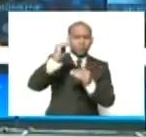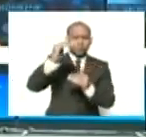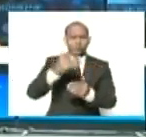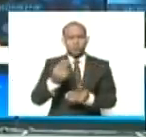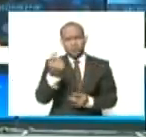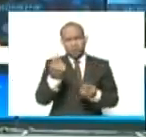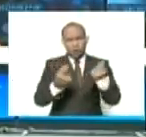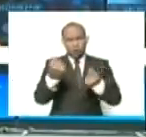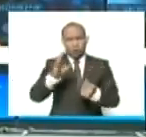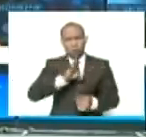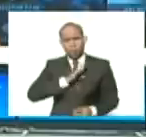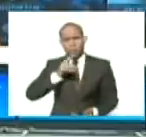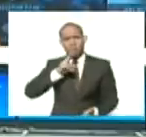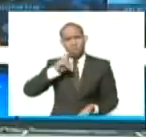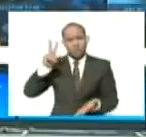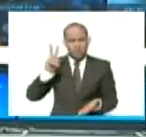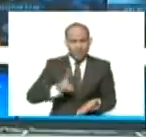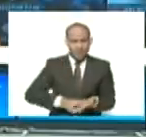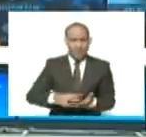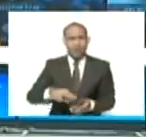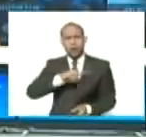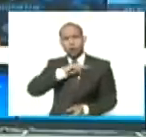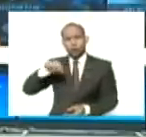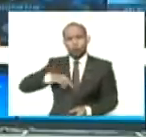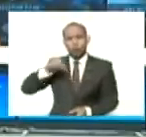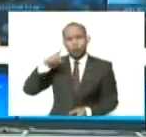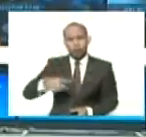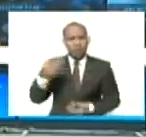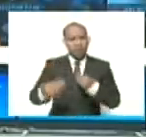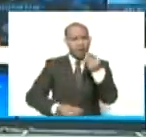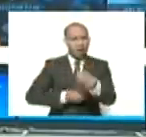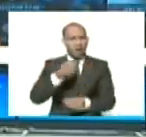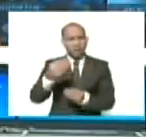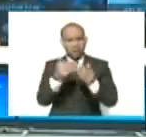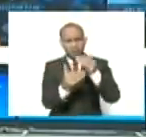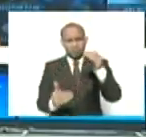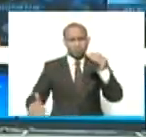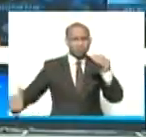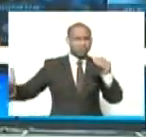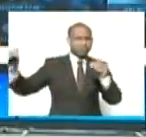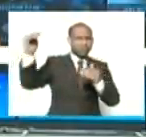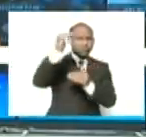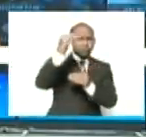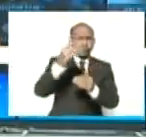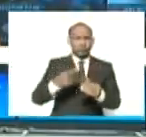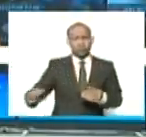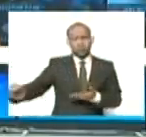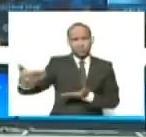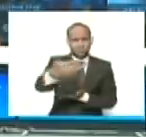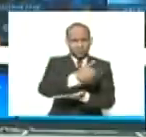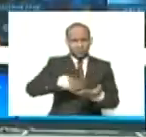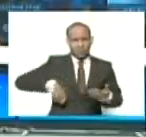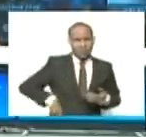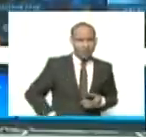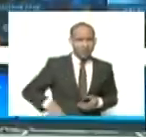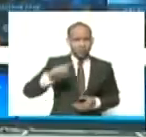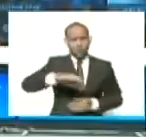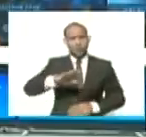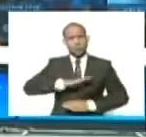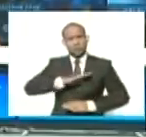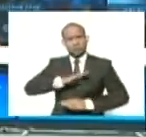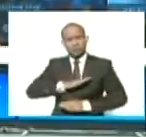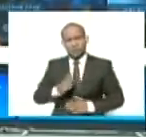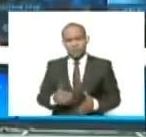verdadero de la economía real. Tenemos que lograr el crecimiento de los ingresos y su estabilización, y tenemos que